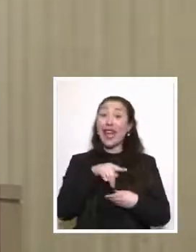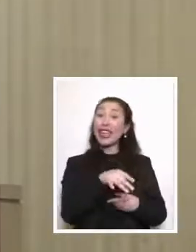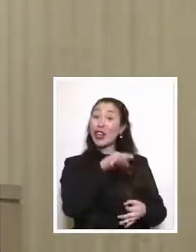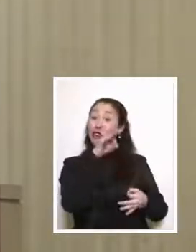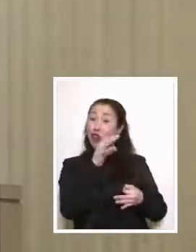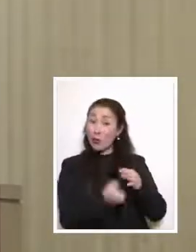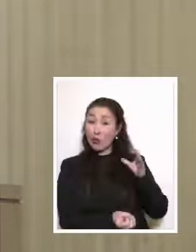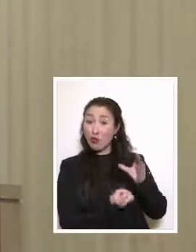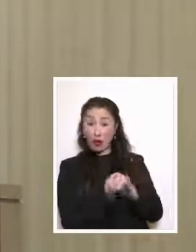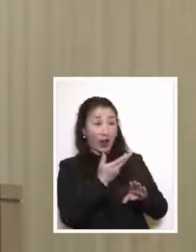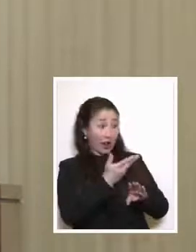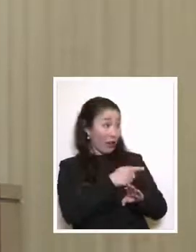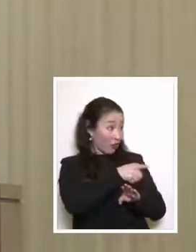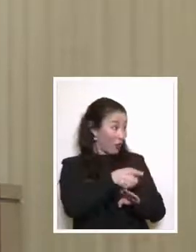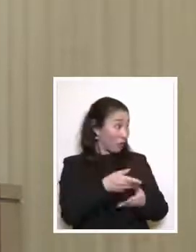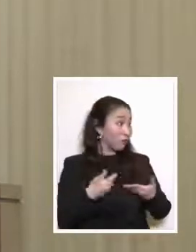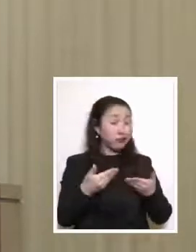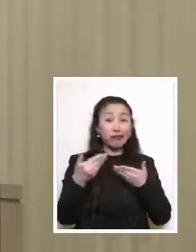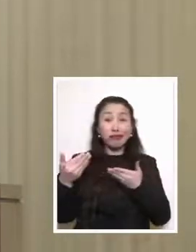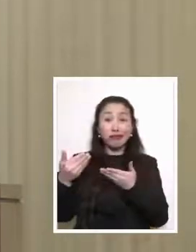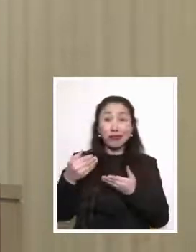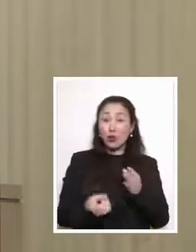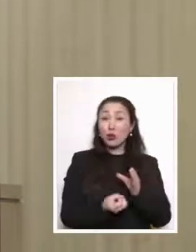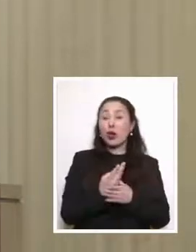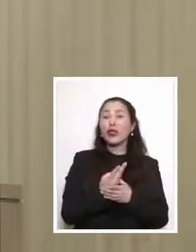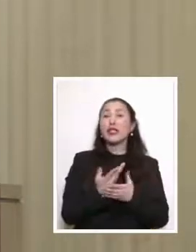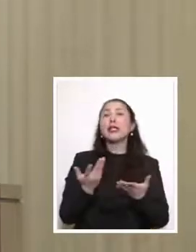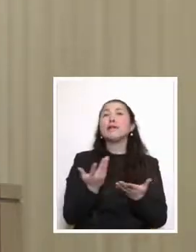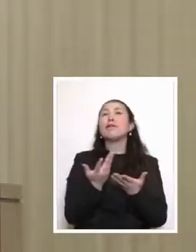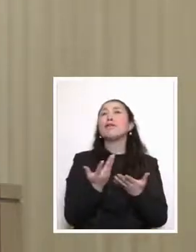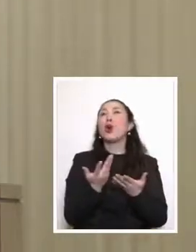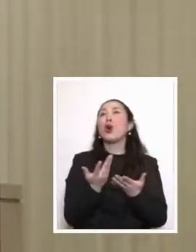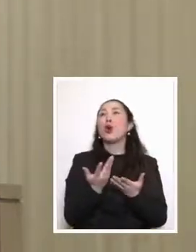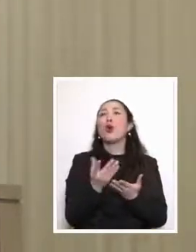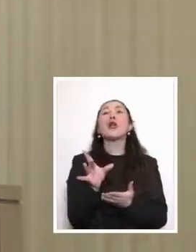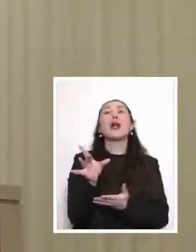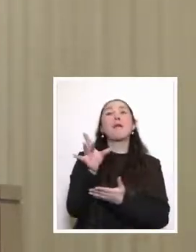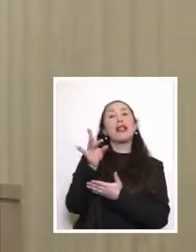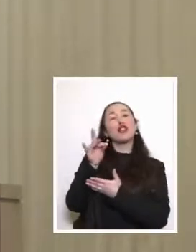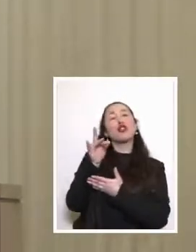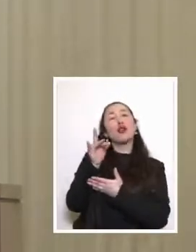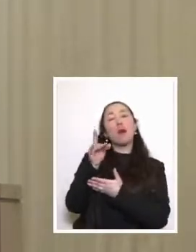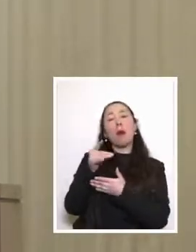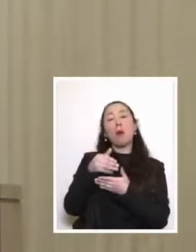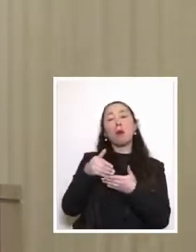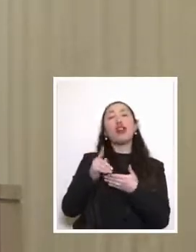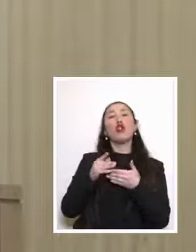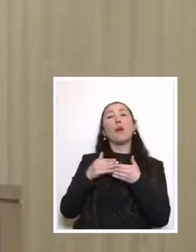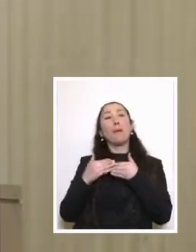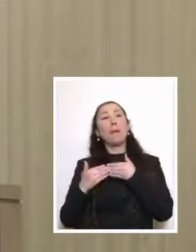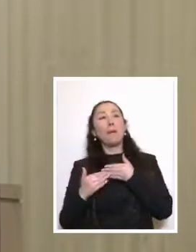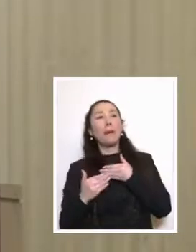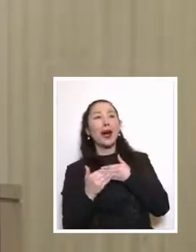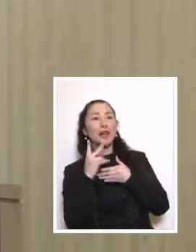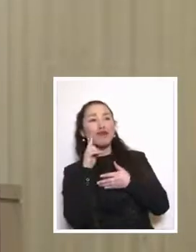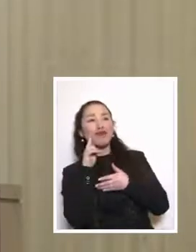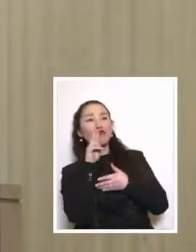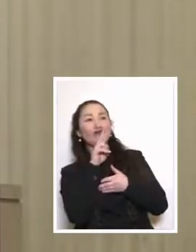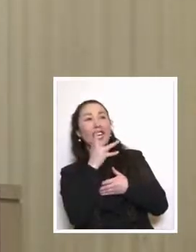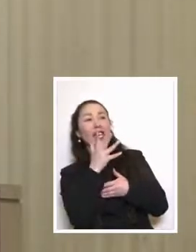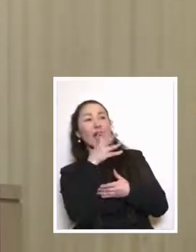que tenemos hoy aquí, digamos que hace una invitación un poquito más allá y nos invita como a aprender